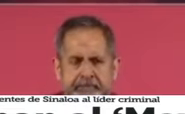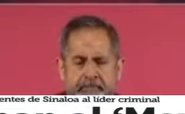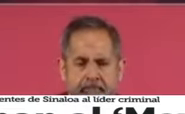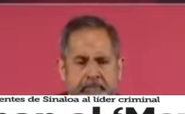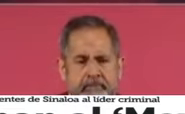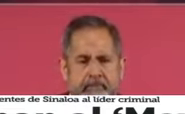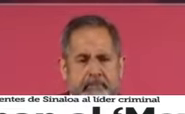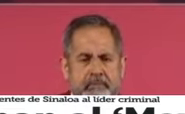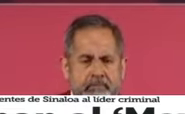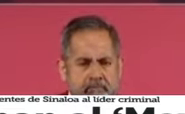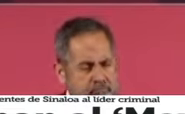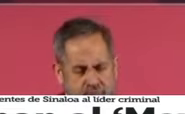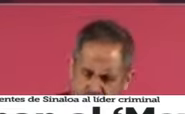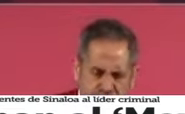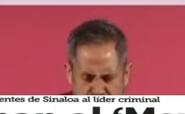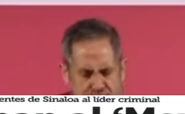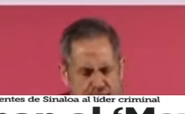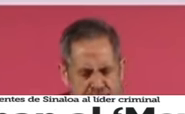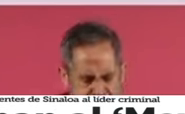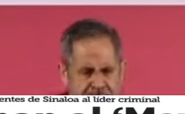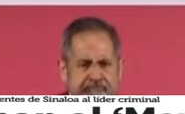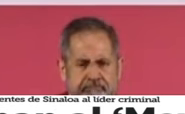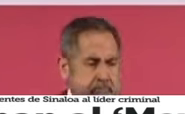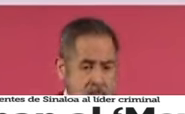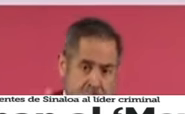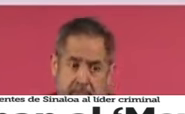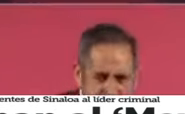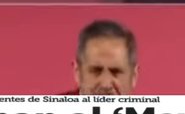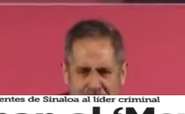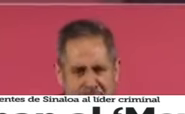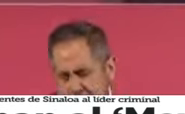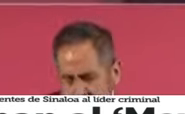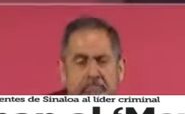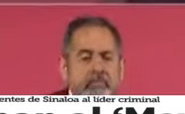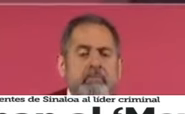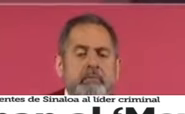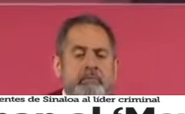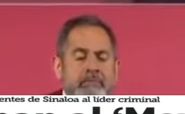de mucho valor civil, además es su responsabilidad. Y